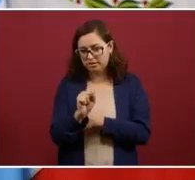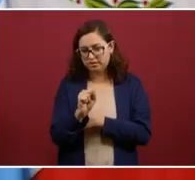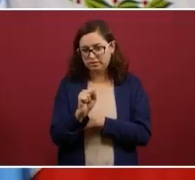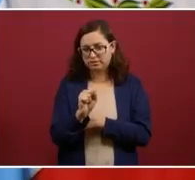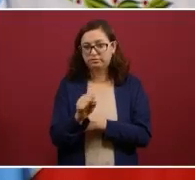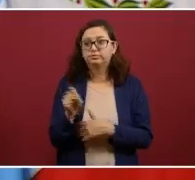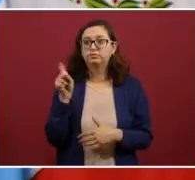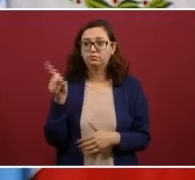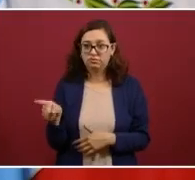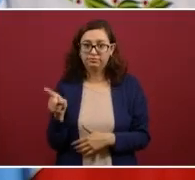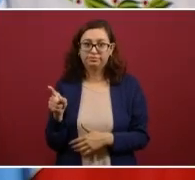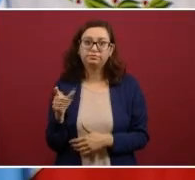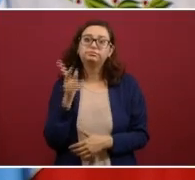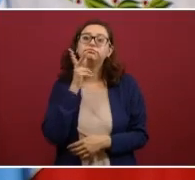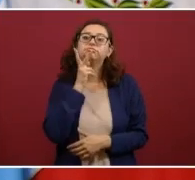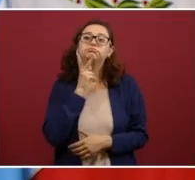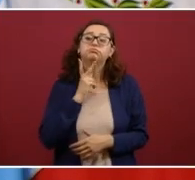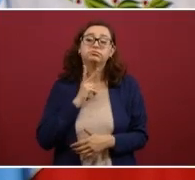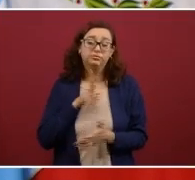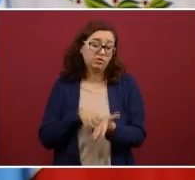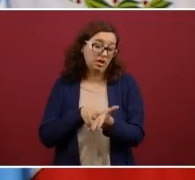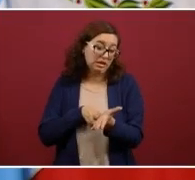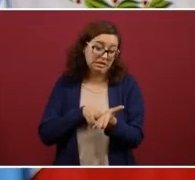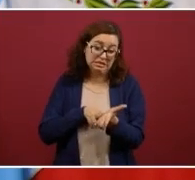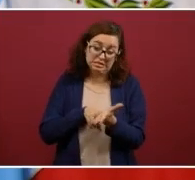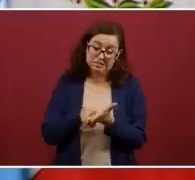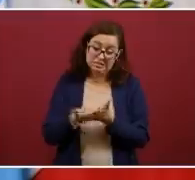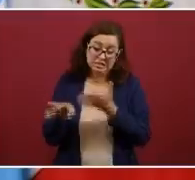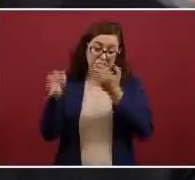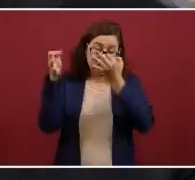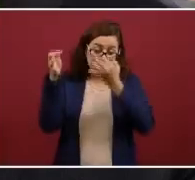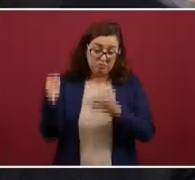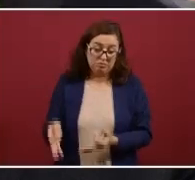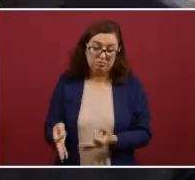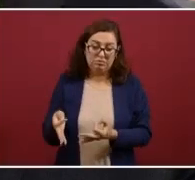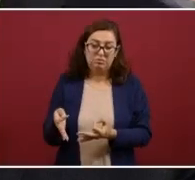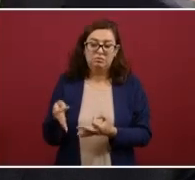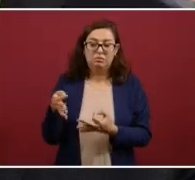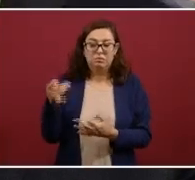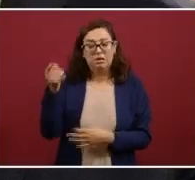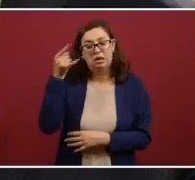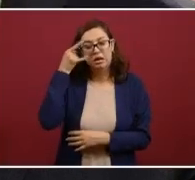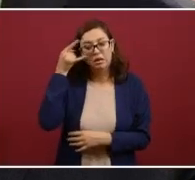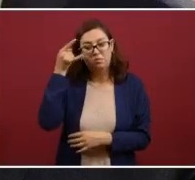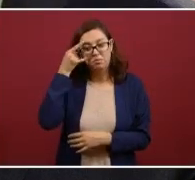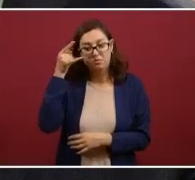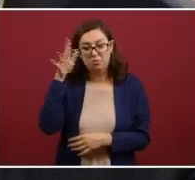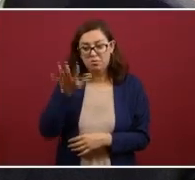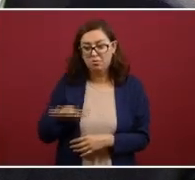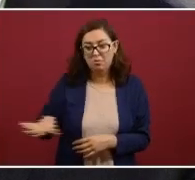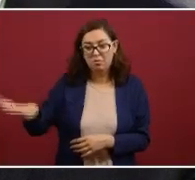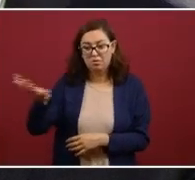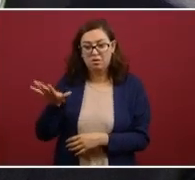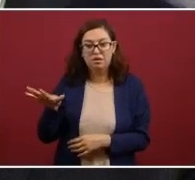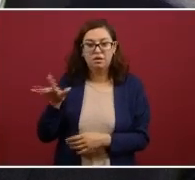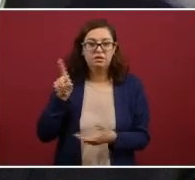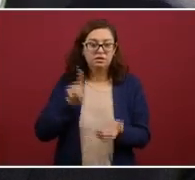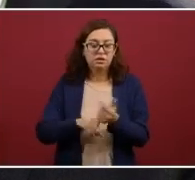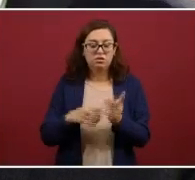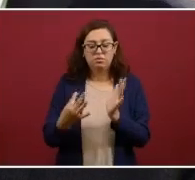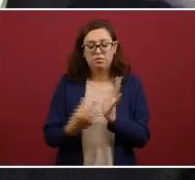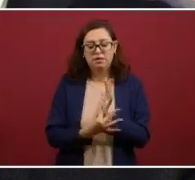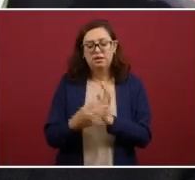petróleo pesado de la sonda de Campeche, que tiene más azufre,